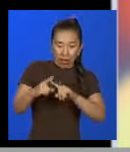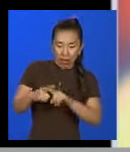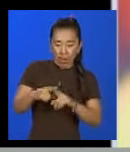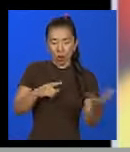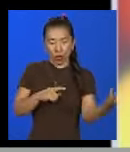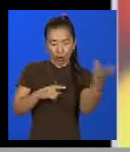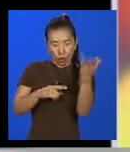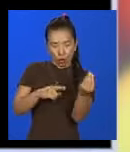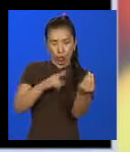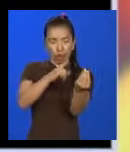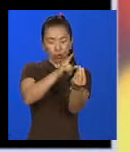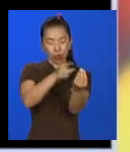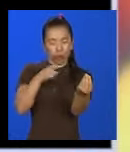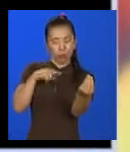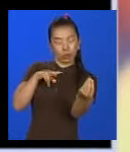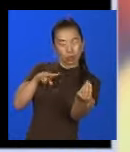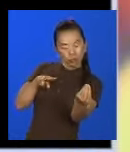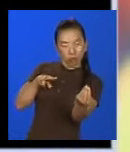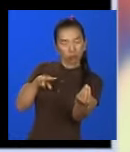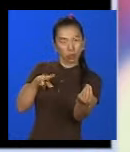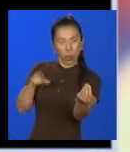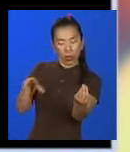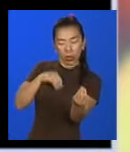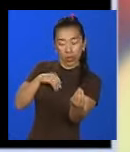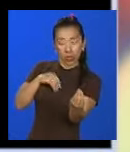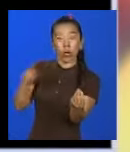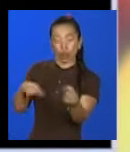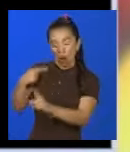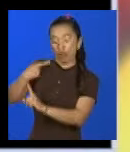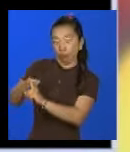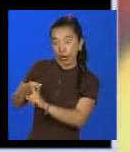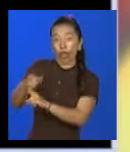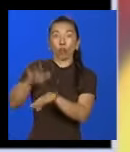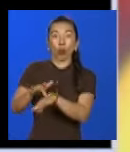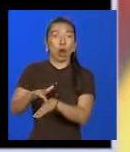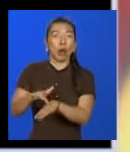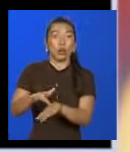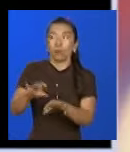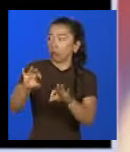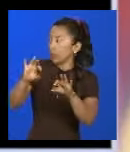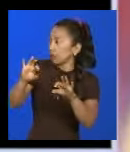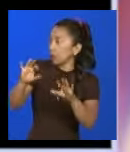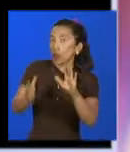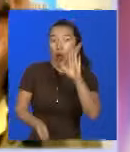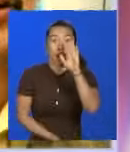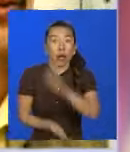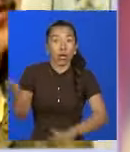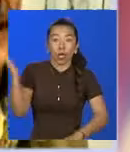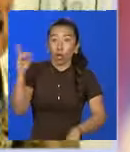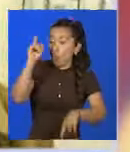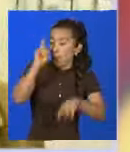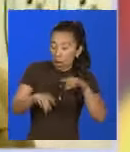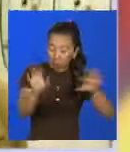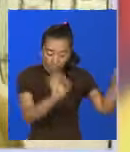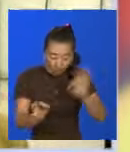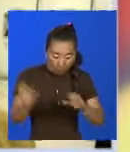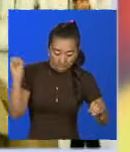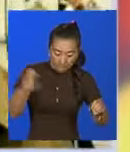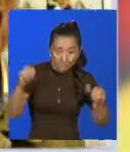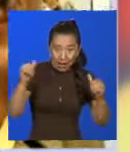esta sociedad no es admitida, tuvieron que salir de un día para otro sin poder ni siquiera hacer las maletas y llegar a culturas y